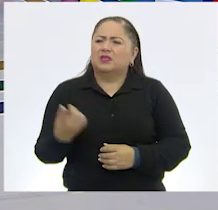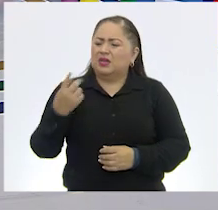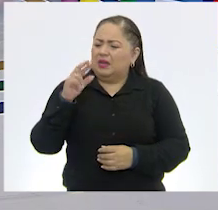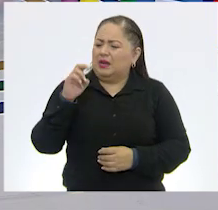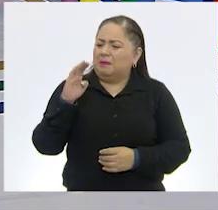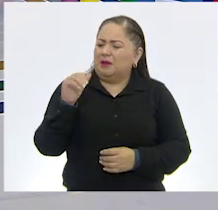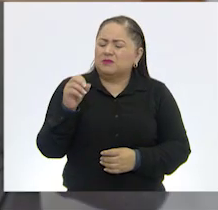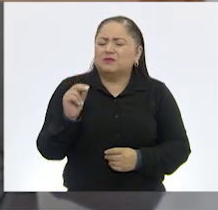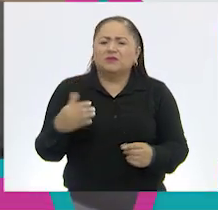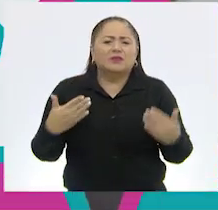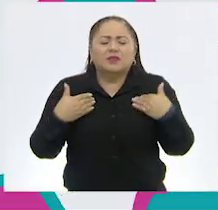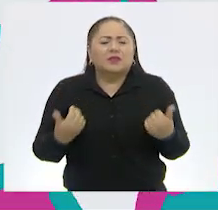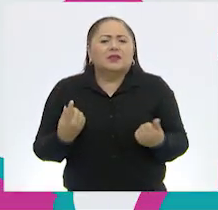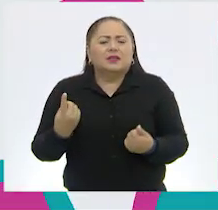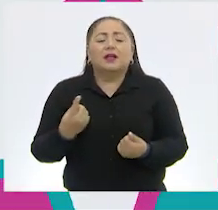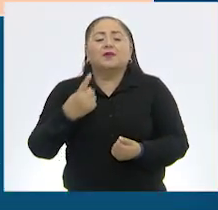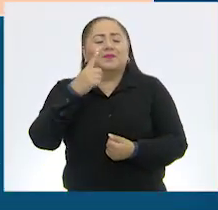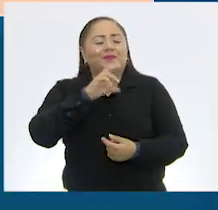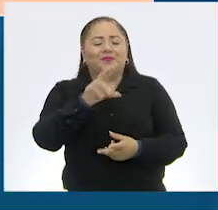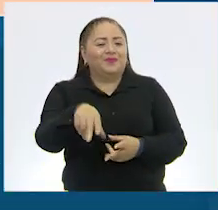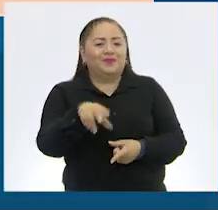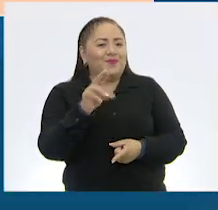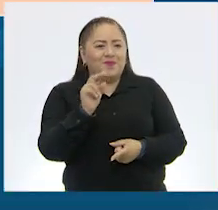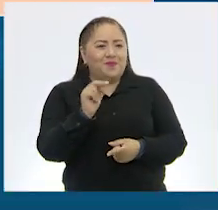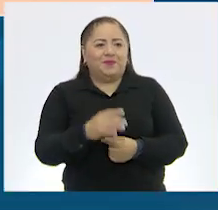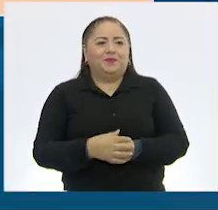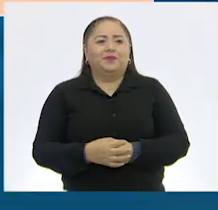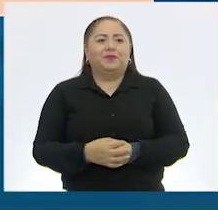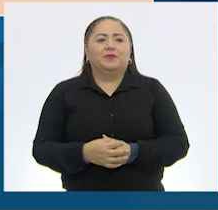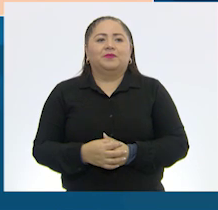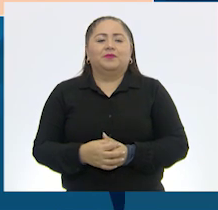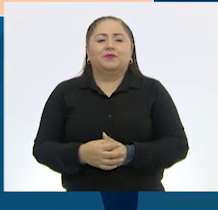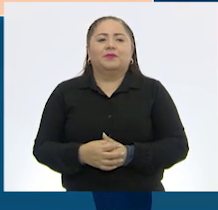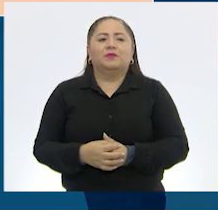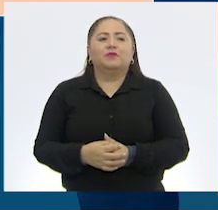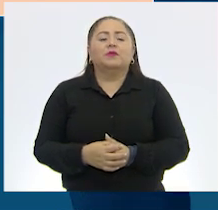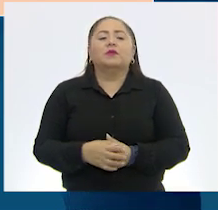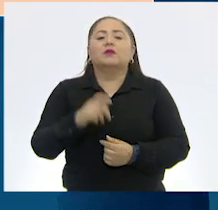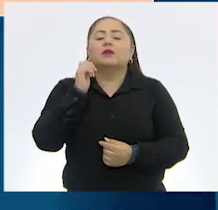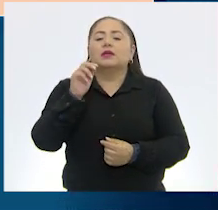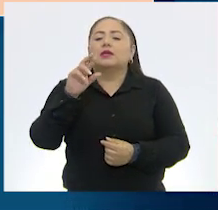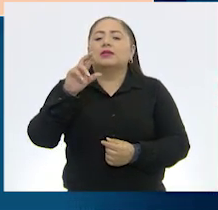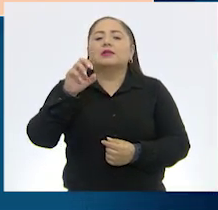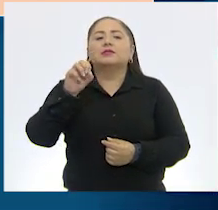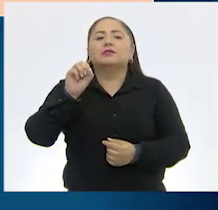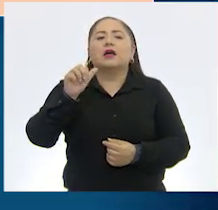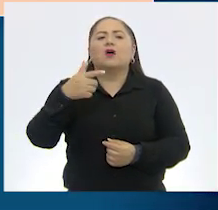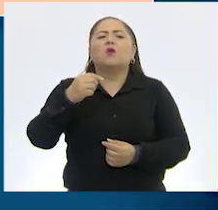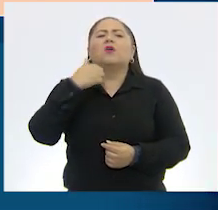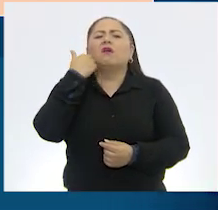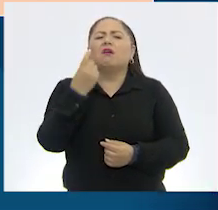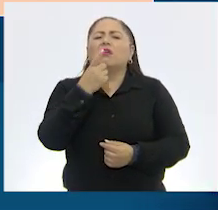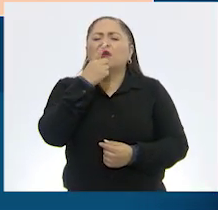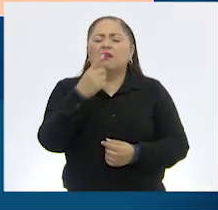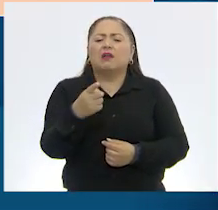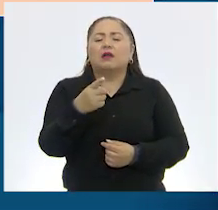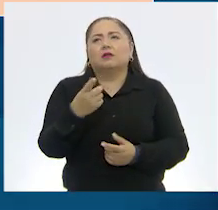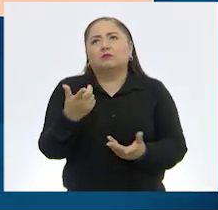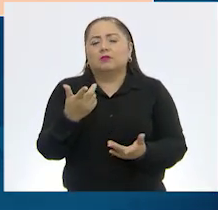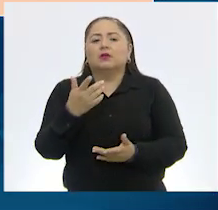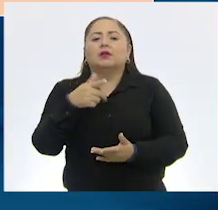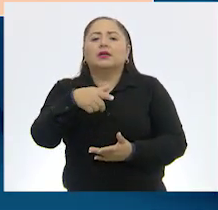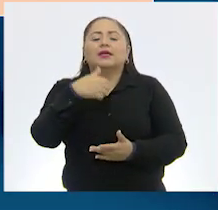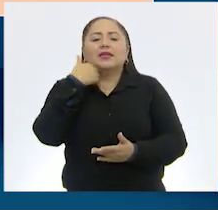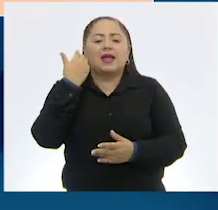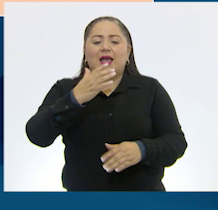o cómo? No, Ton. No, Ton, es el rezago. Eso quiere decir que, bueno, se